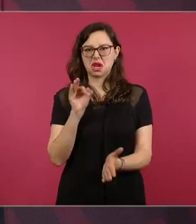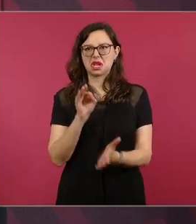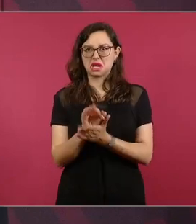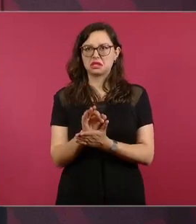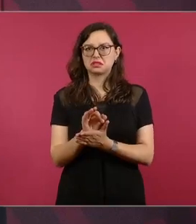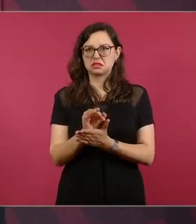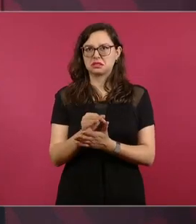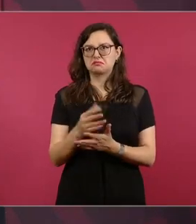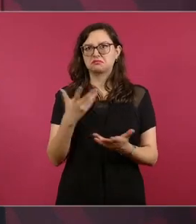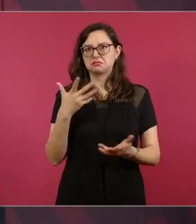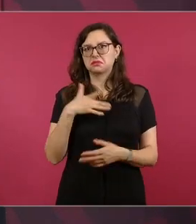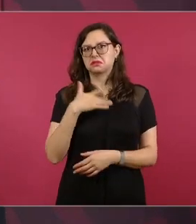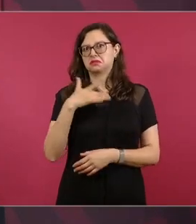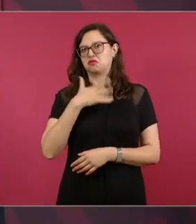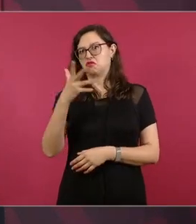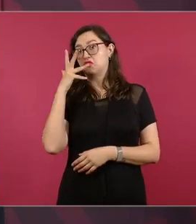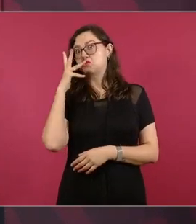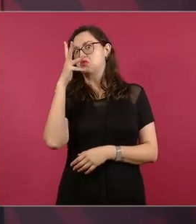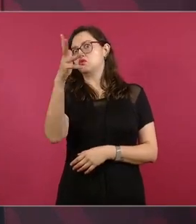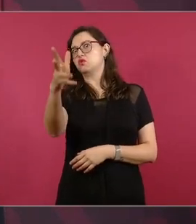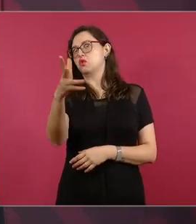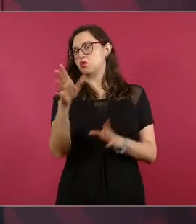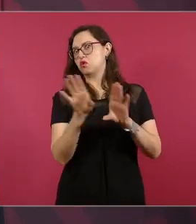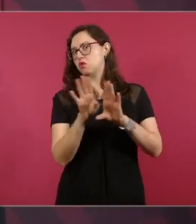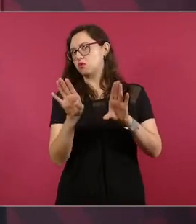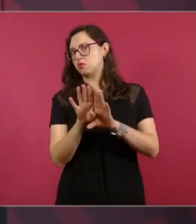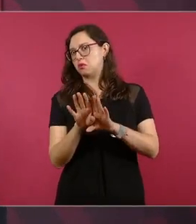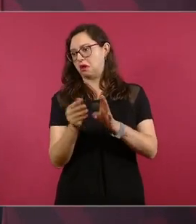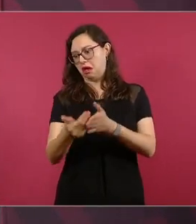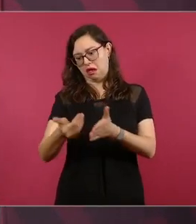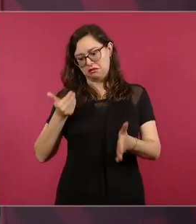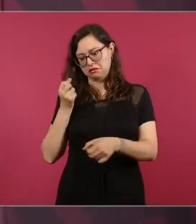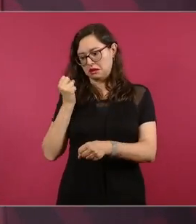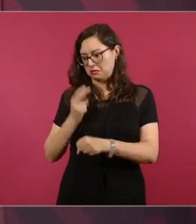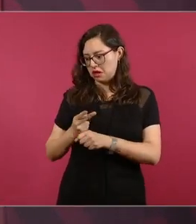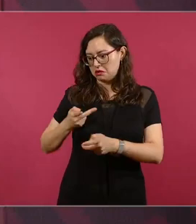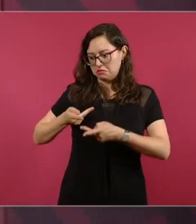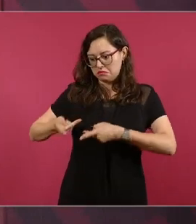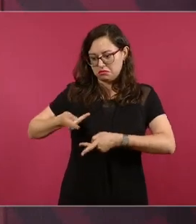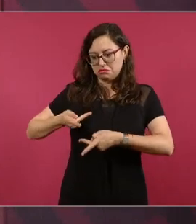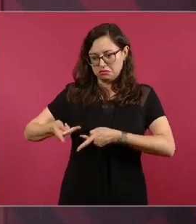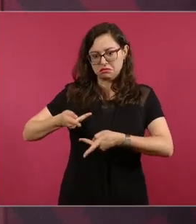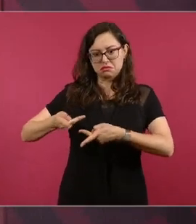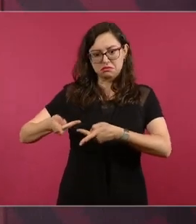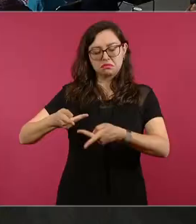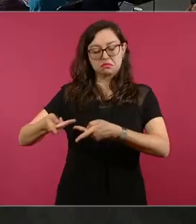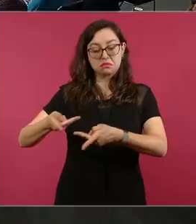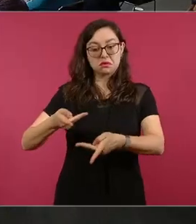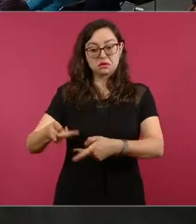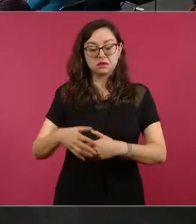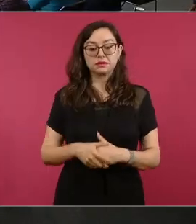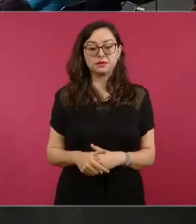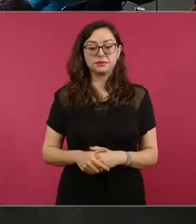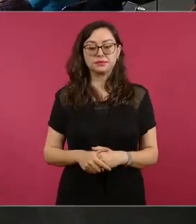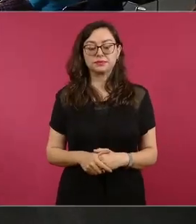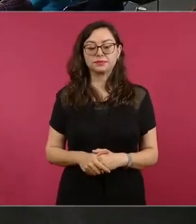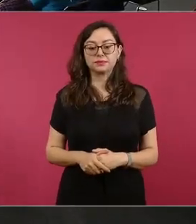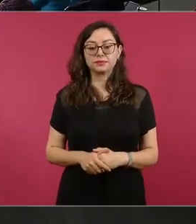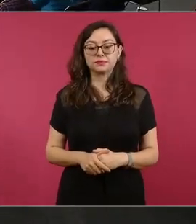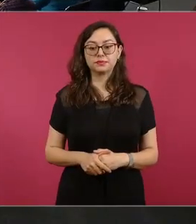Hablábamos el tema inicial